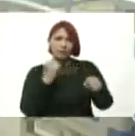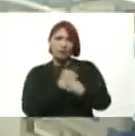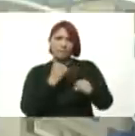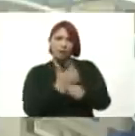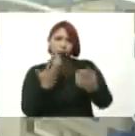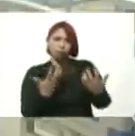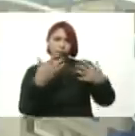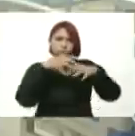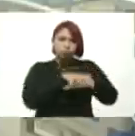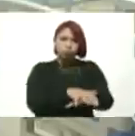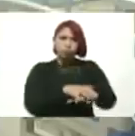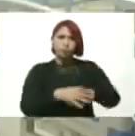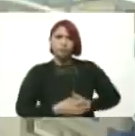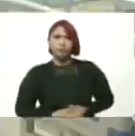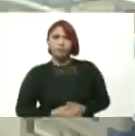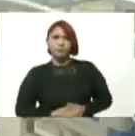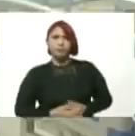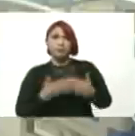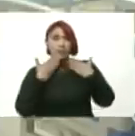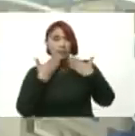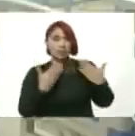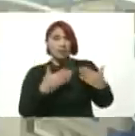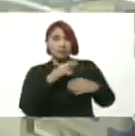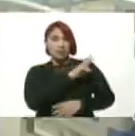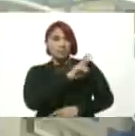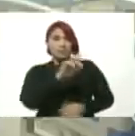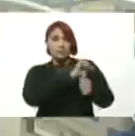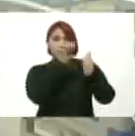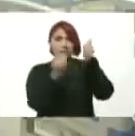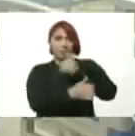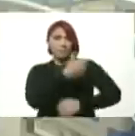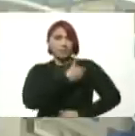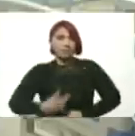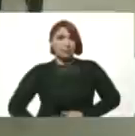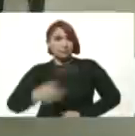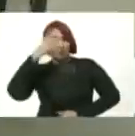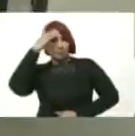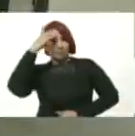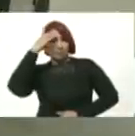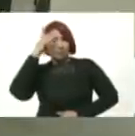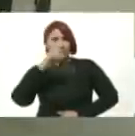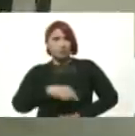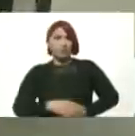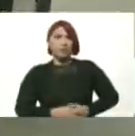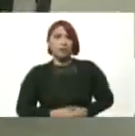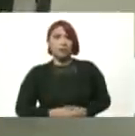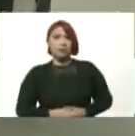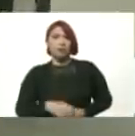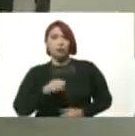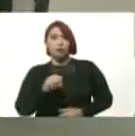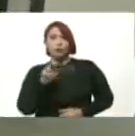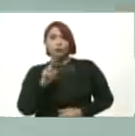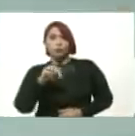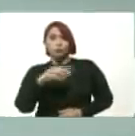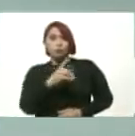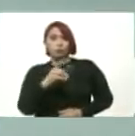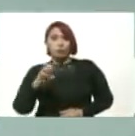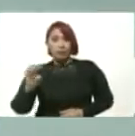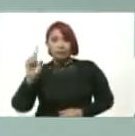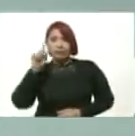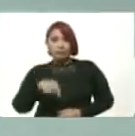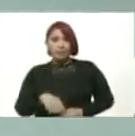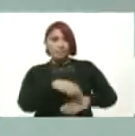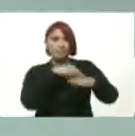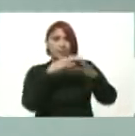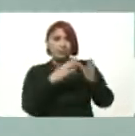conjunto darle gracias a nuestra vicepresidenta del siglo dríguez a que a través de fundes nos ha hecho estar en apoyo al ministro carlos alvarado